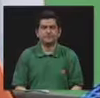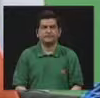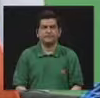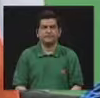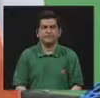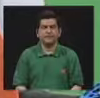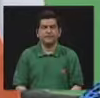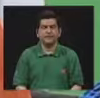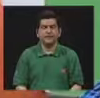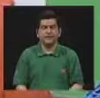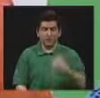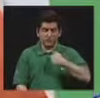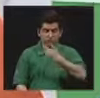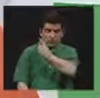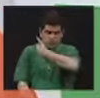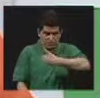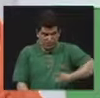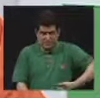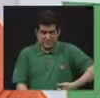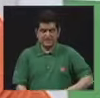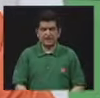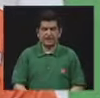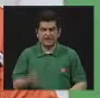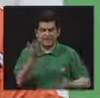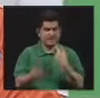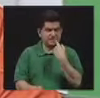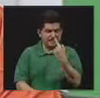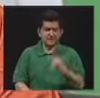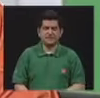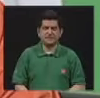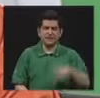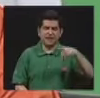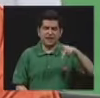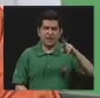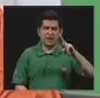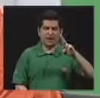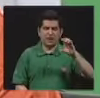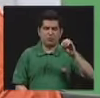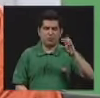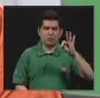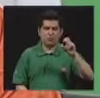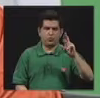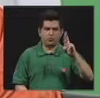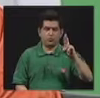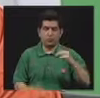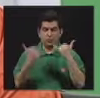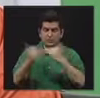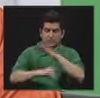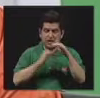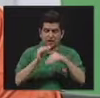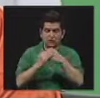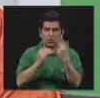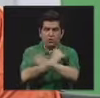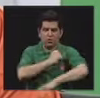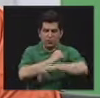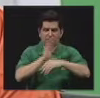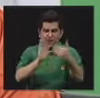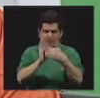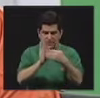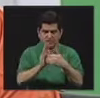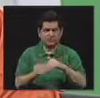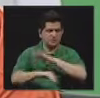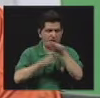Bueno, básicamente, como presidente de ProTour, sí le puedo indicar que este problema ocurre en todo el país y ya está llegando a todo nivel de empresa,